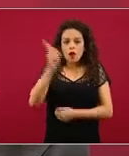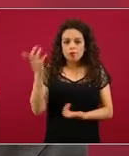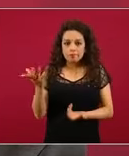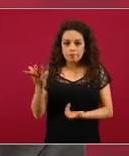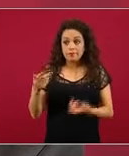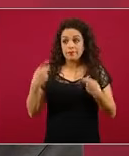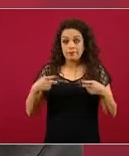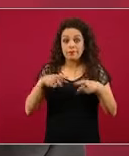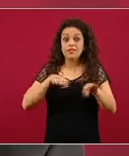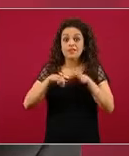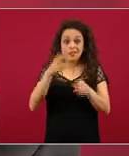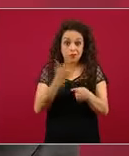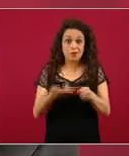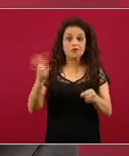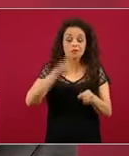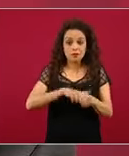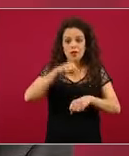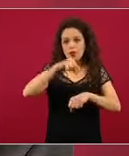luego en